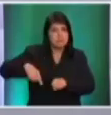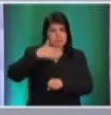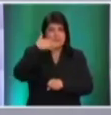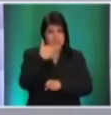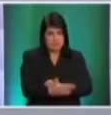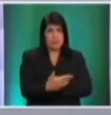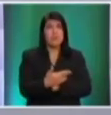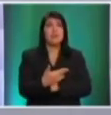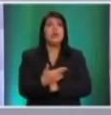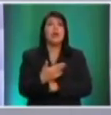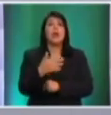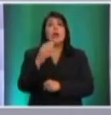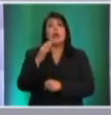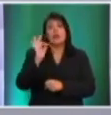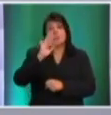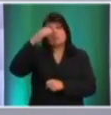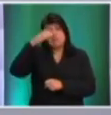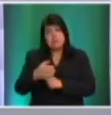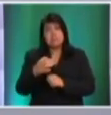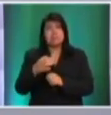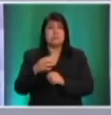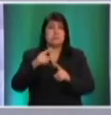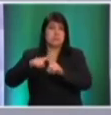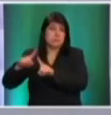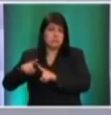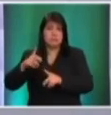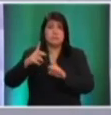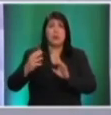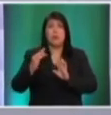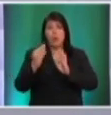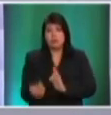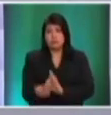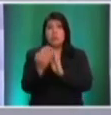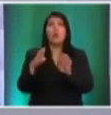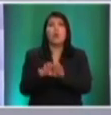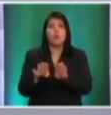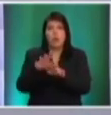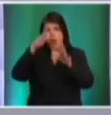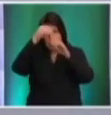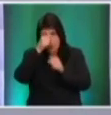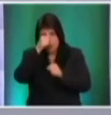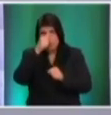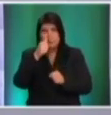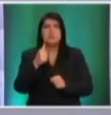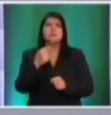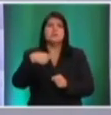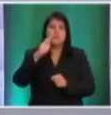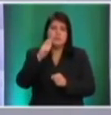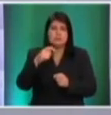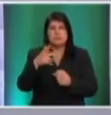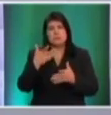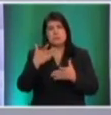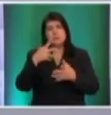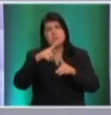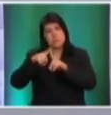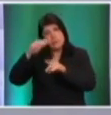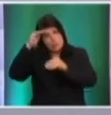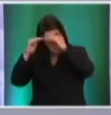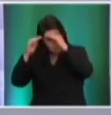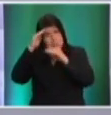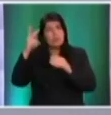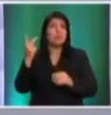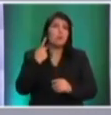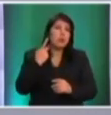que no se veía hace 45 años gracias a eso también al tema de la seguridad al crecimiento el desarrollo económico que en